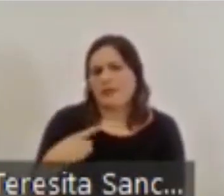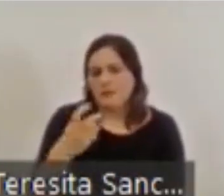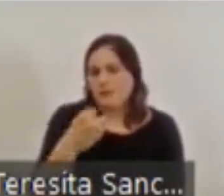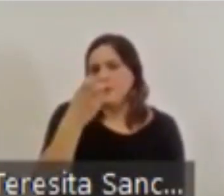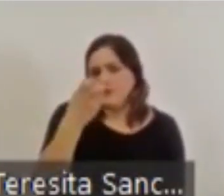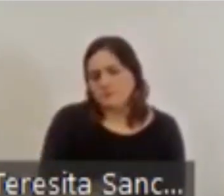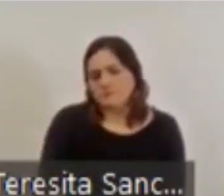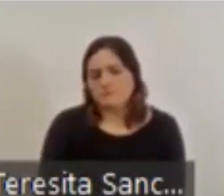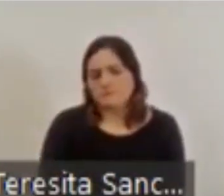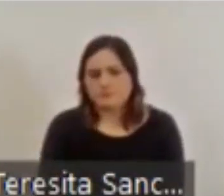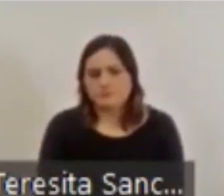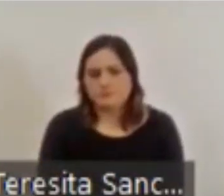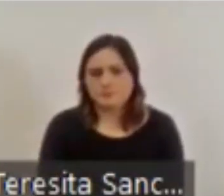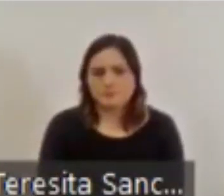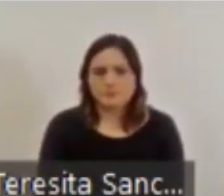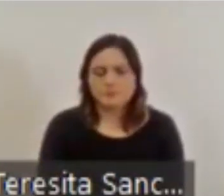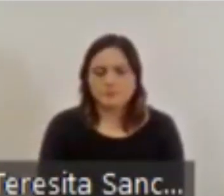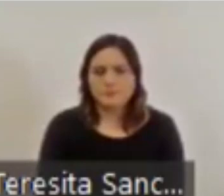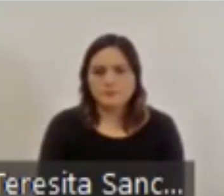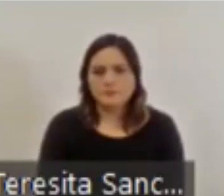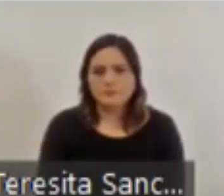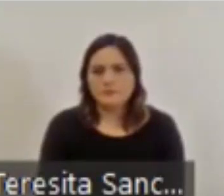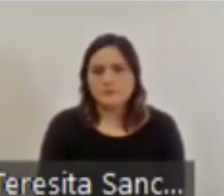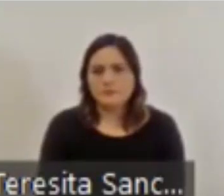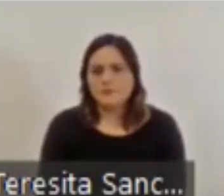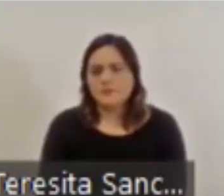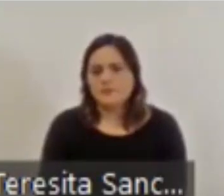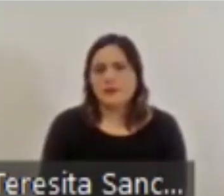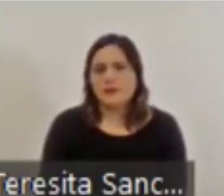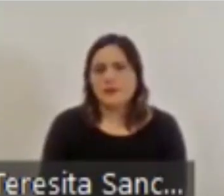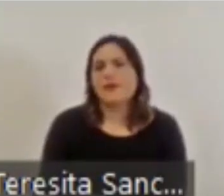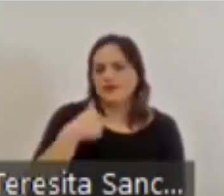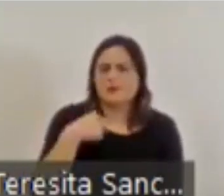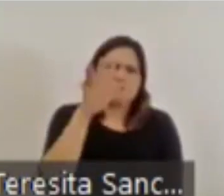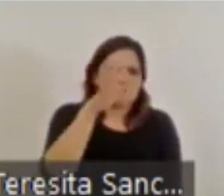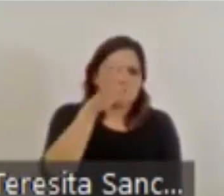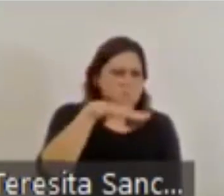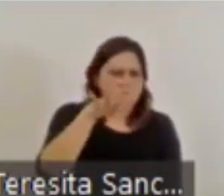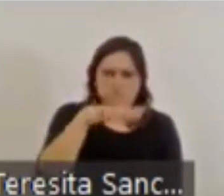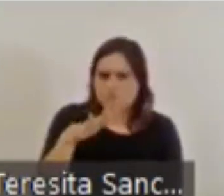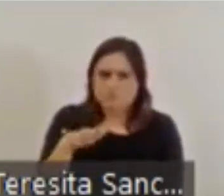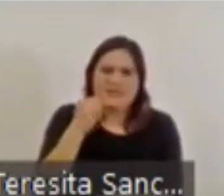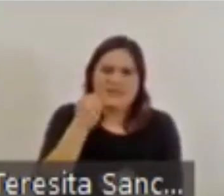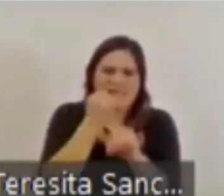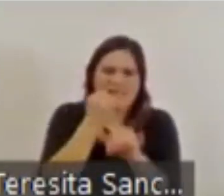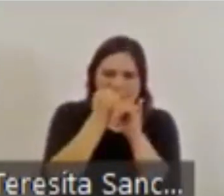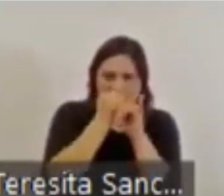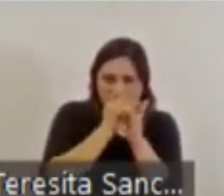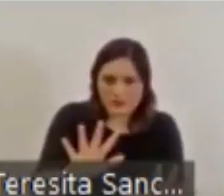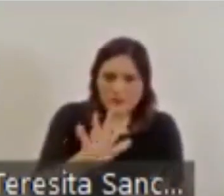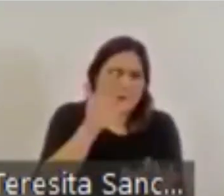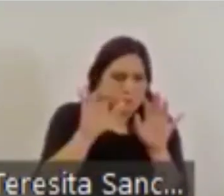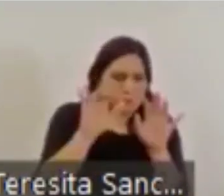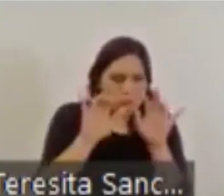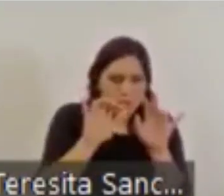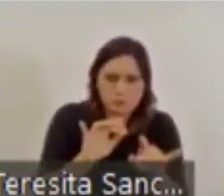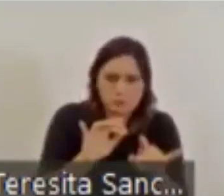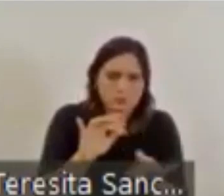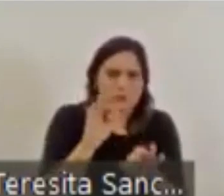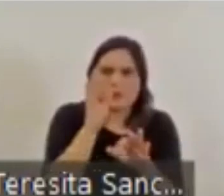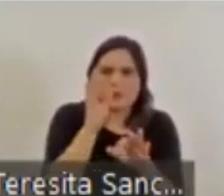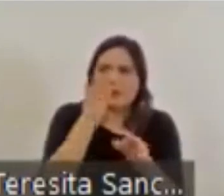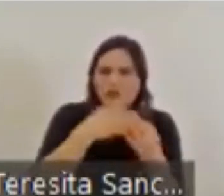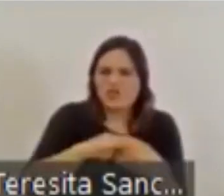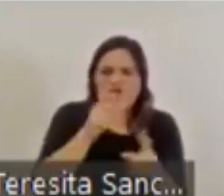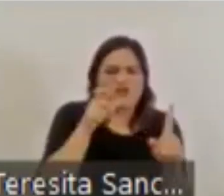se trata. Bien, en lo que yo estuve buscando y básicamente lo que hace la